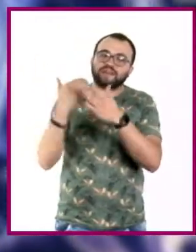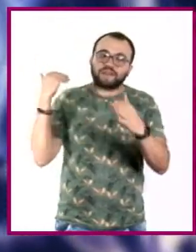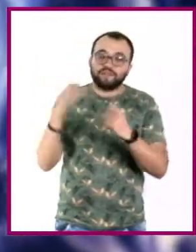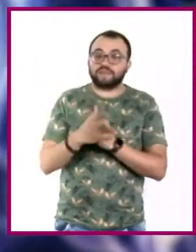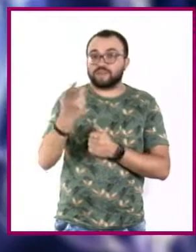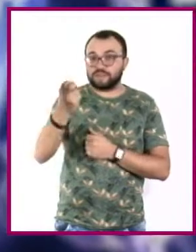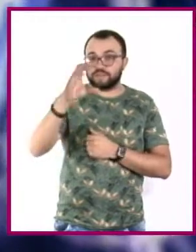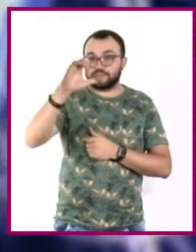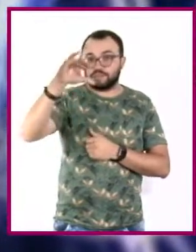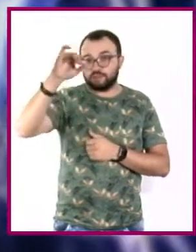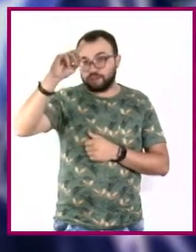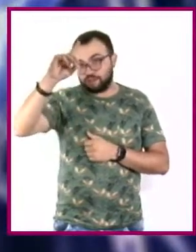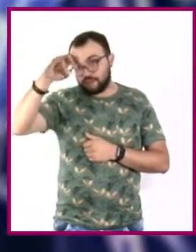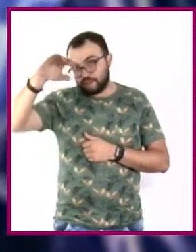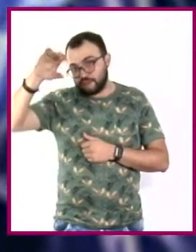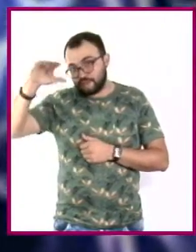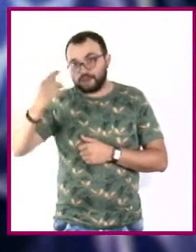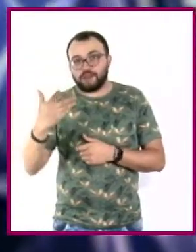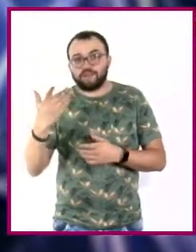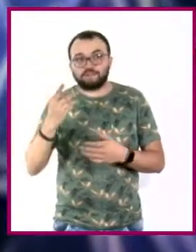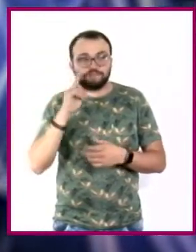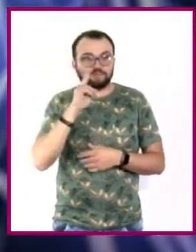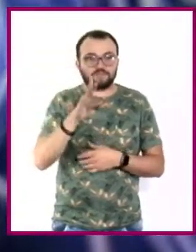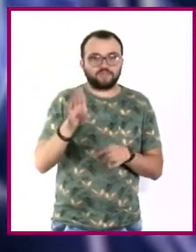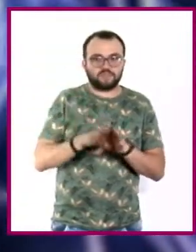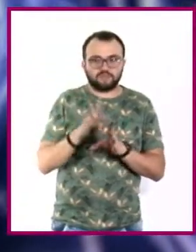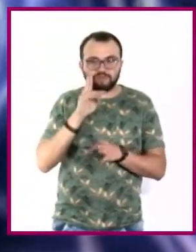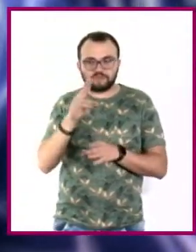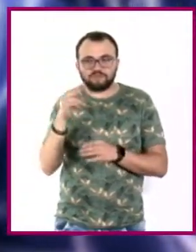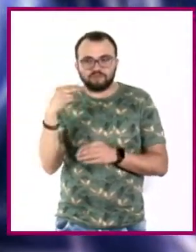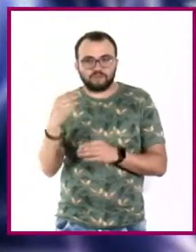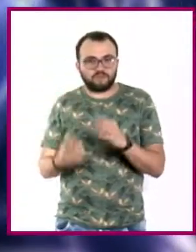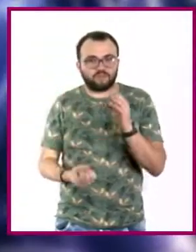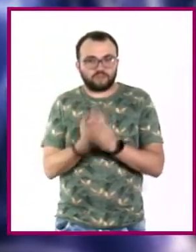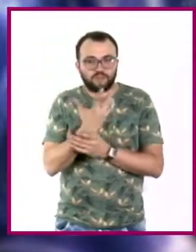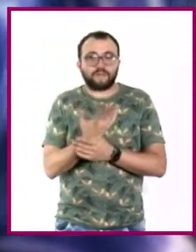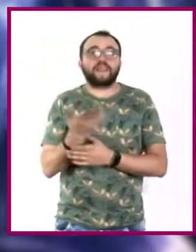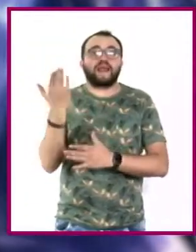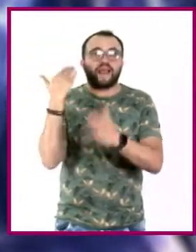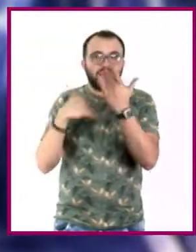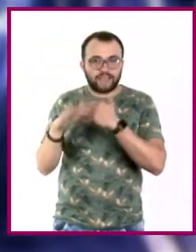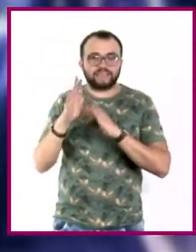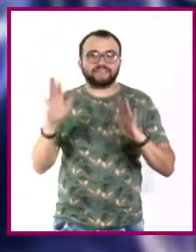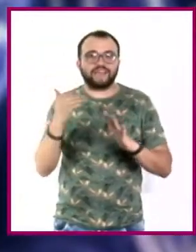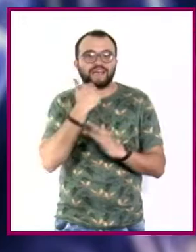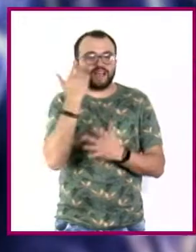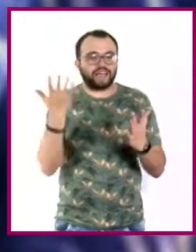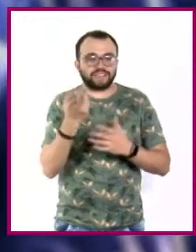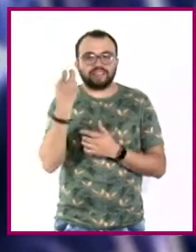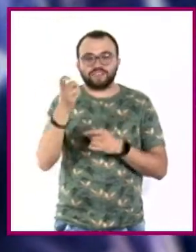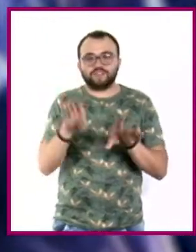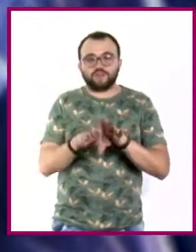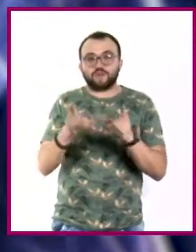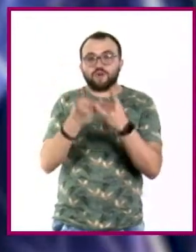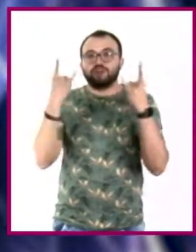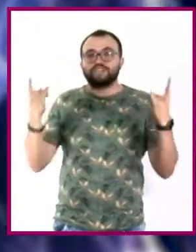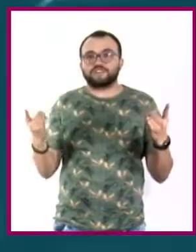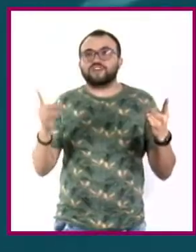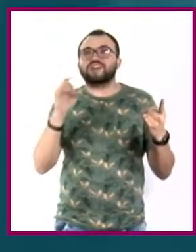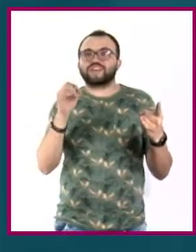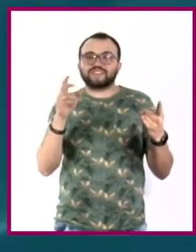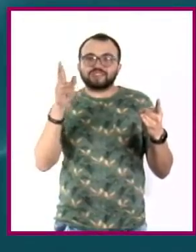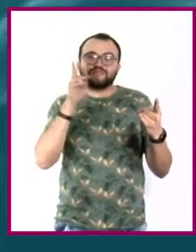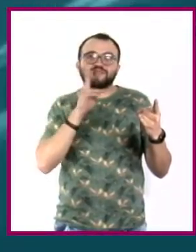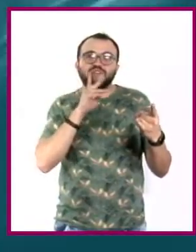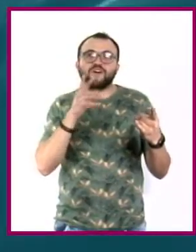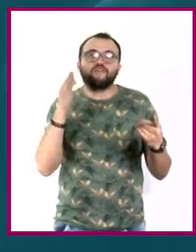cliodinámica suena bastante novedosa, aunque previamente ya se habían realizado intentos por construir una especie de historia predictiva.